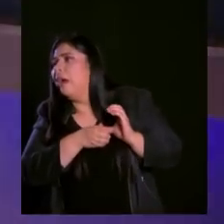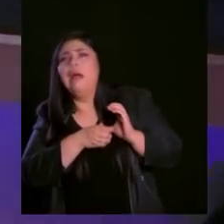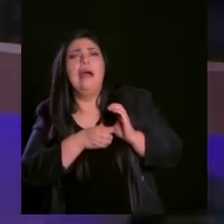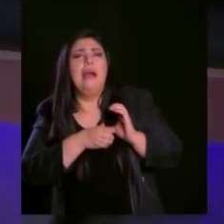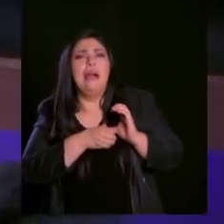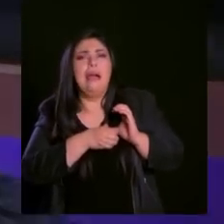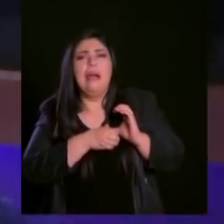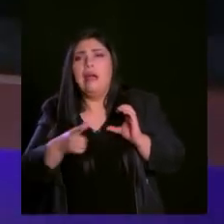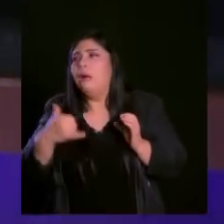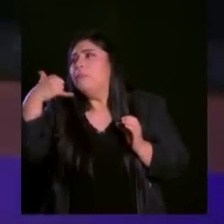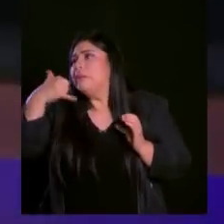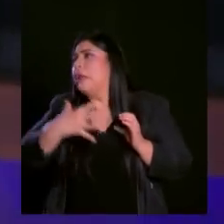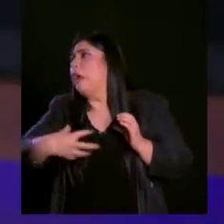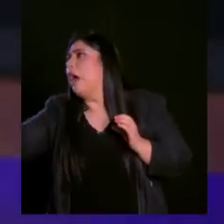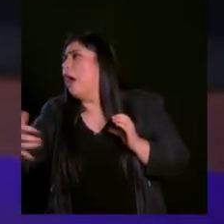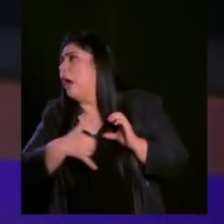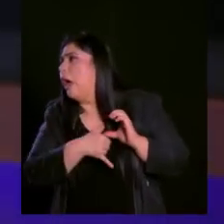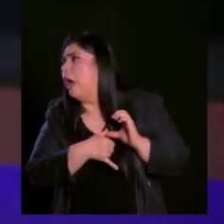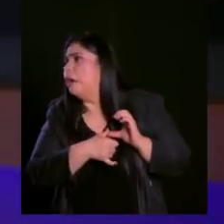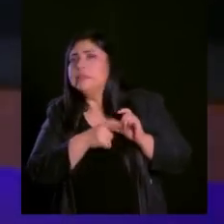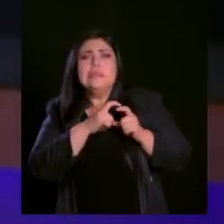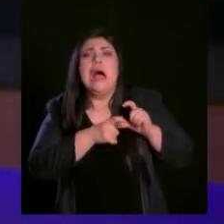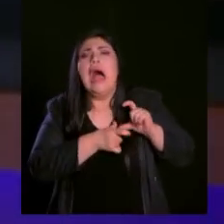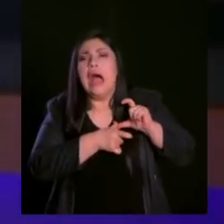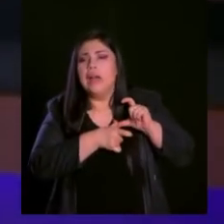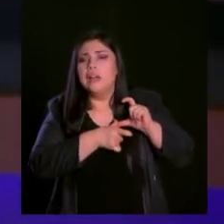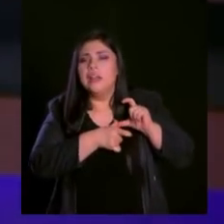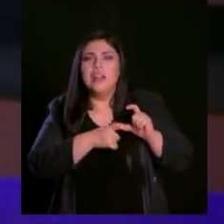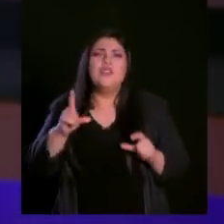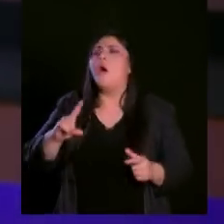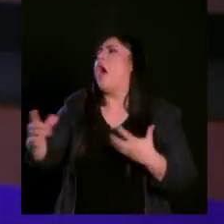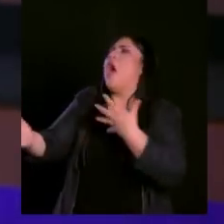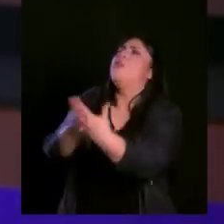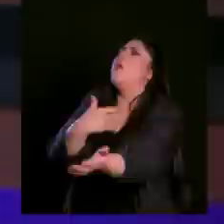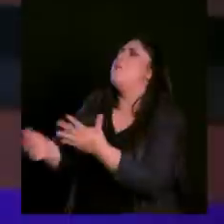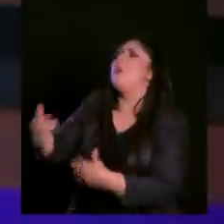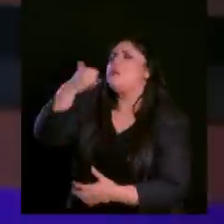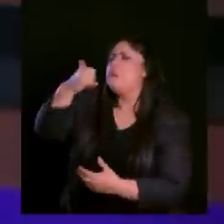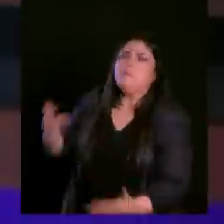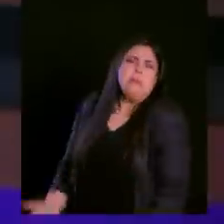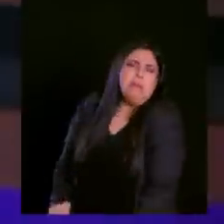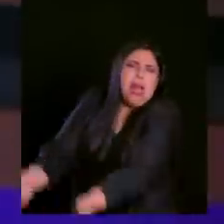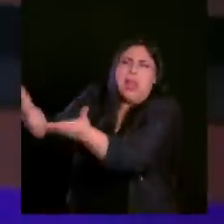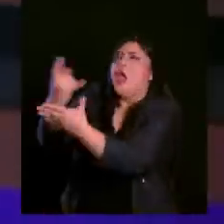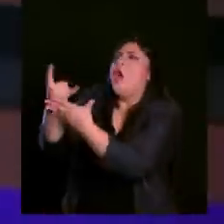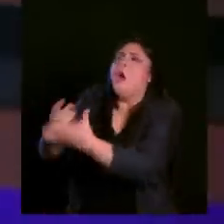no no le dice Ah que te sirva hermano úsalo solo